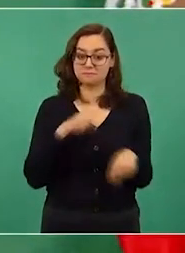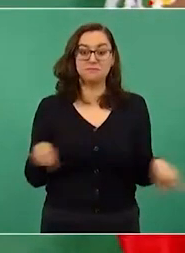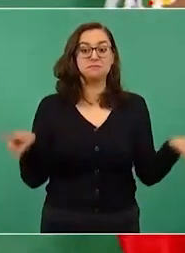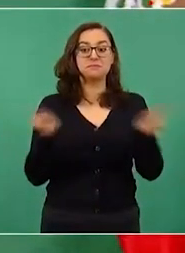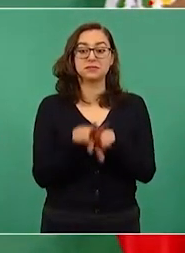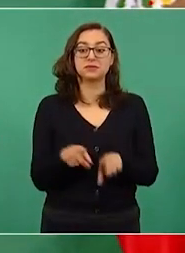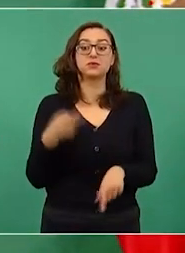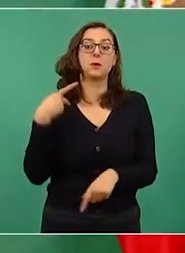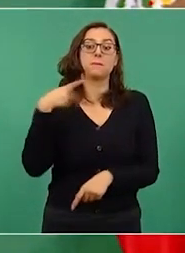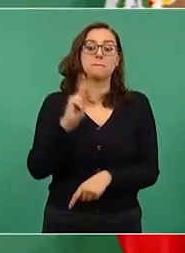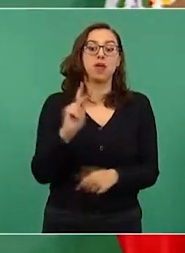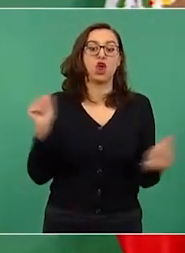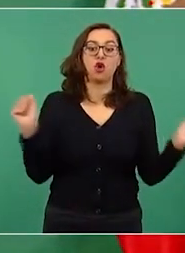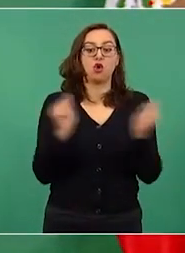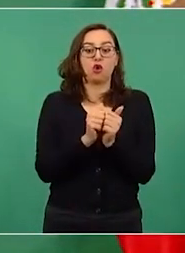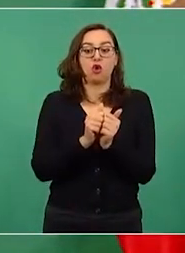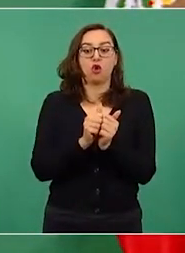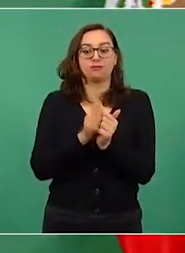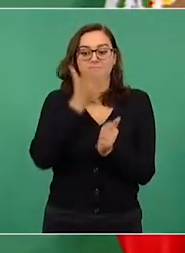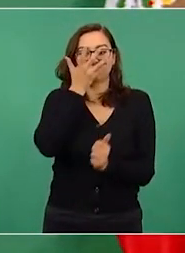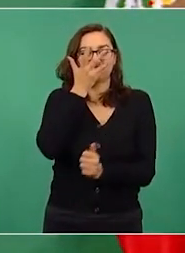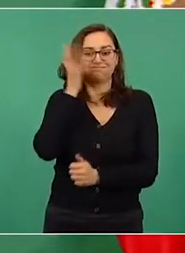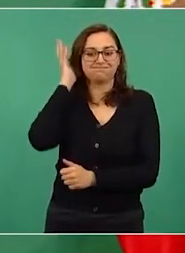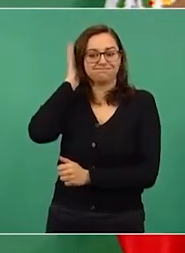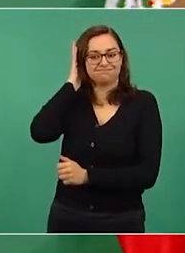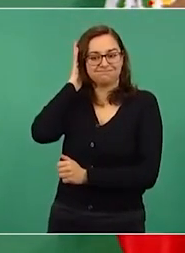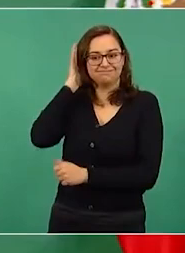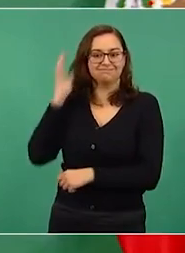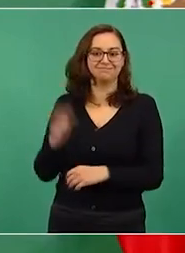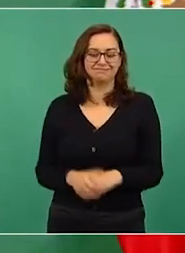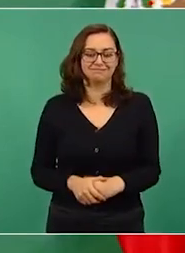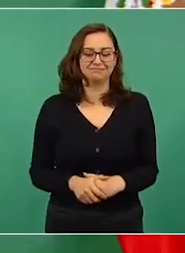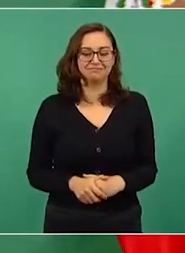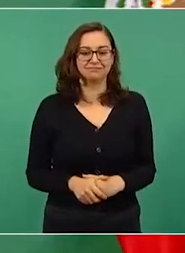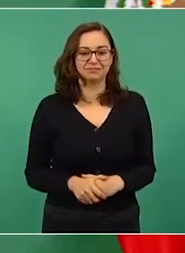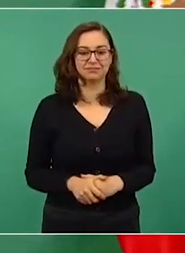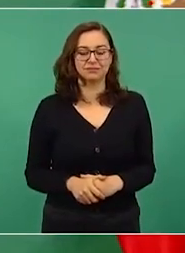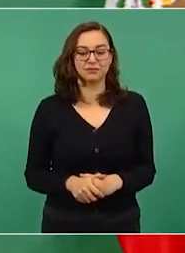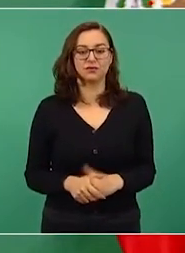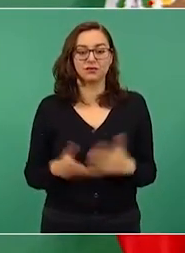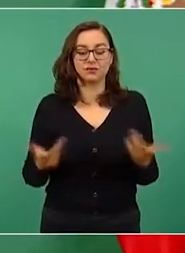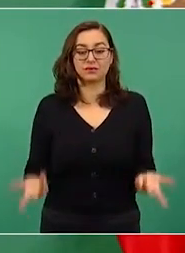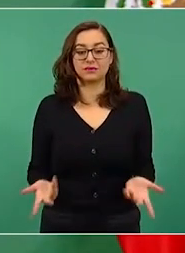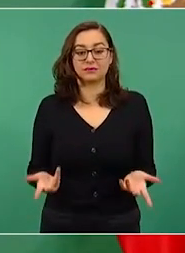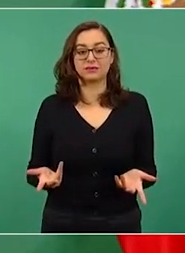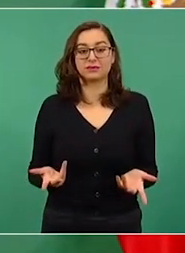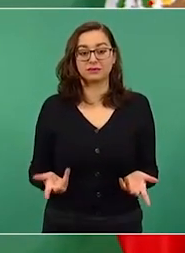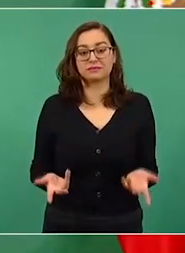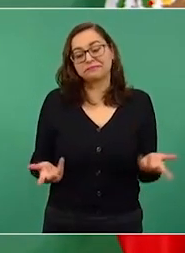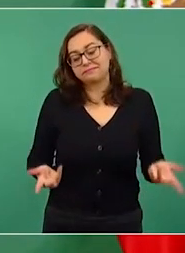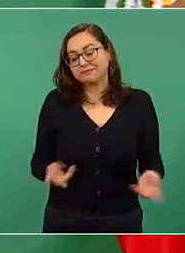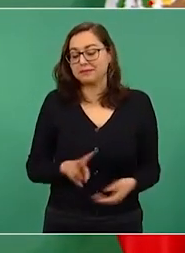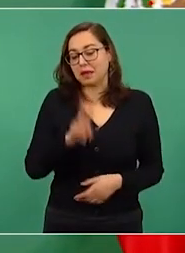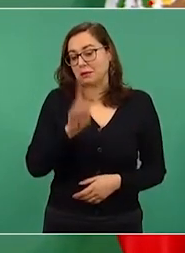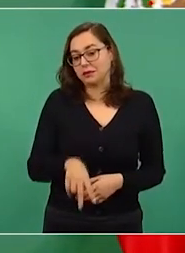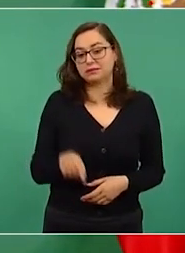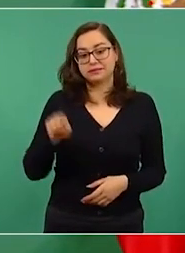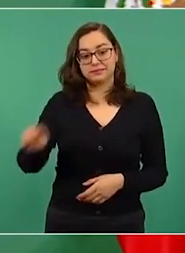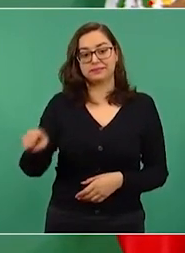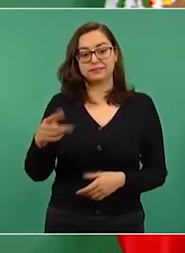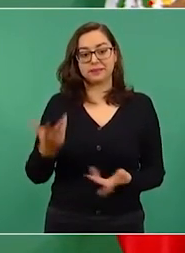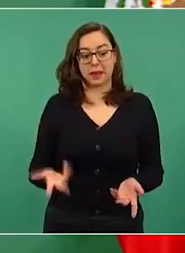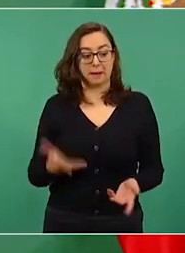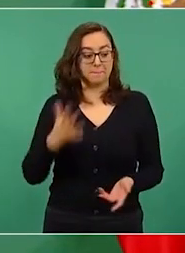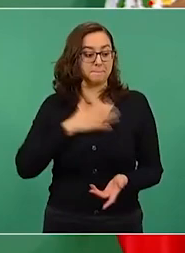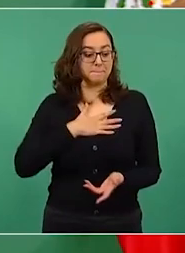Ayer hablábamos de eso, que los del PRI, para ejercer